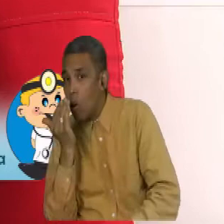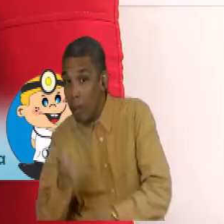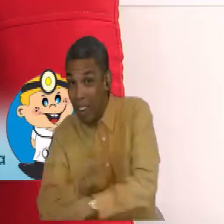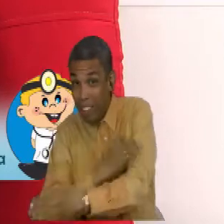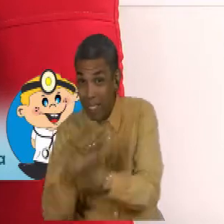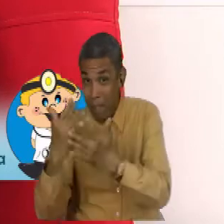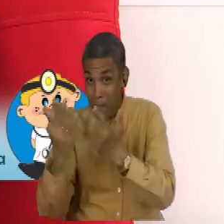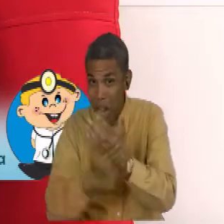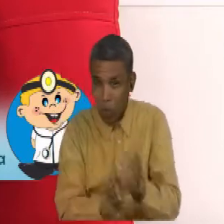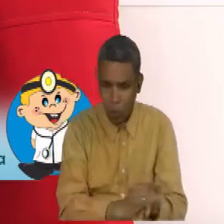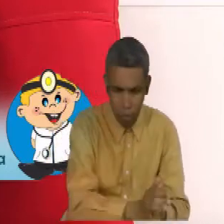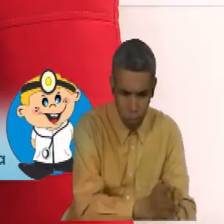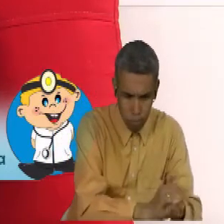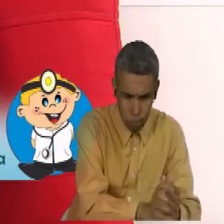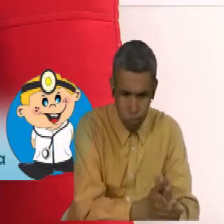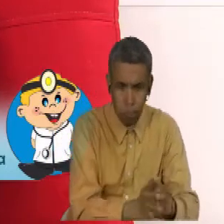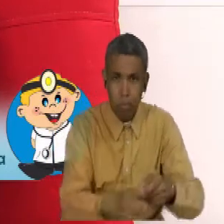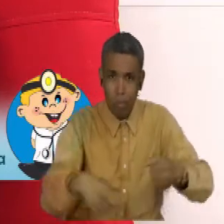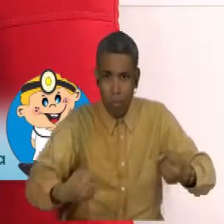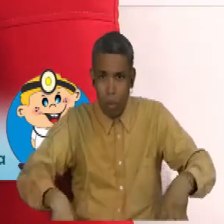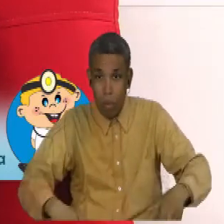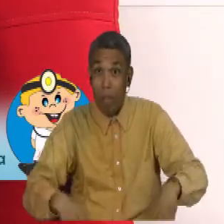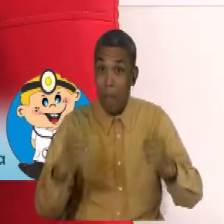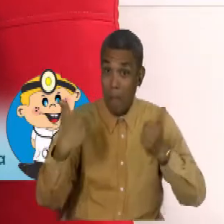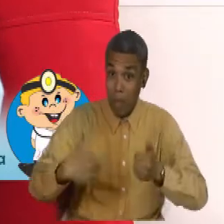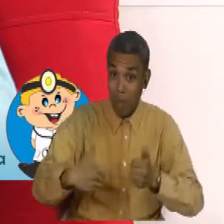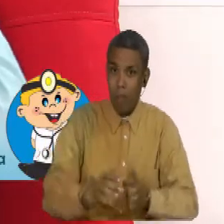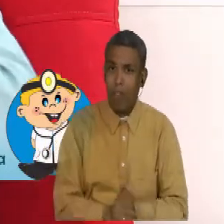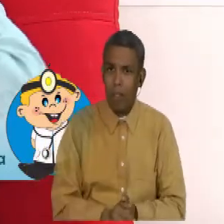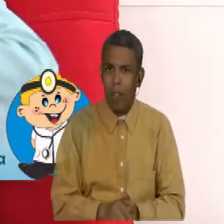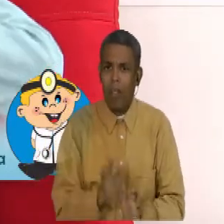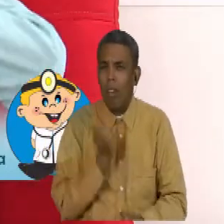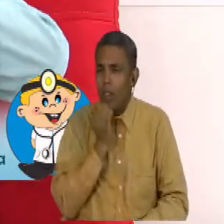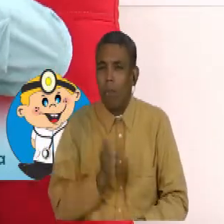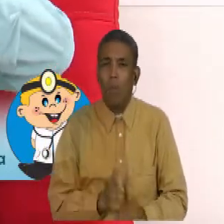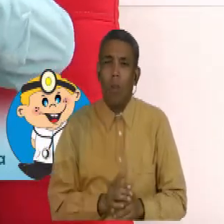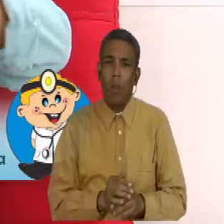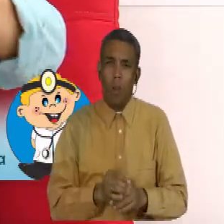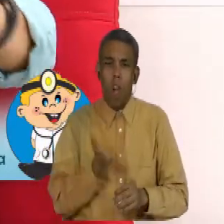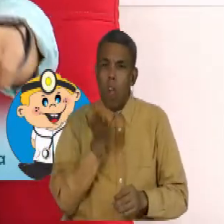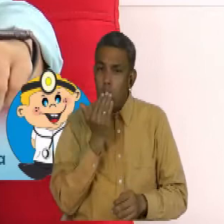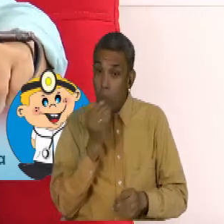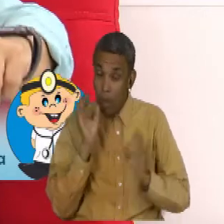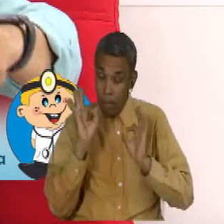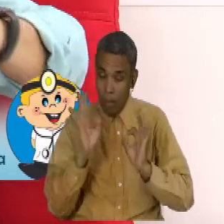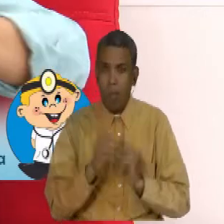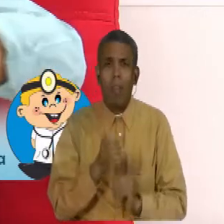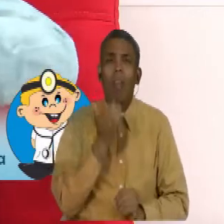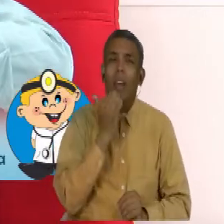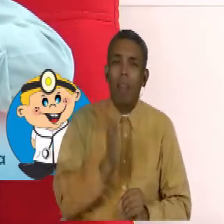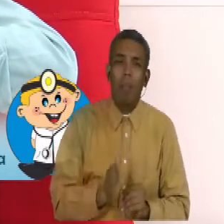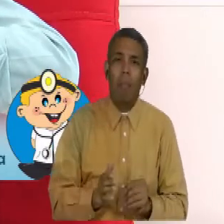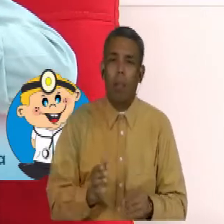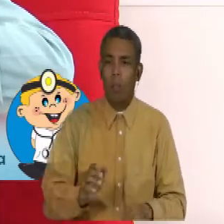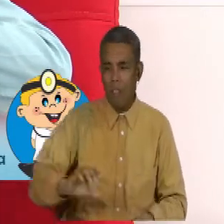tener niños saludables. Pero si somos de sancocho, de yuca con